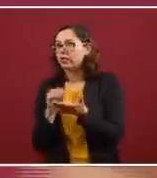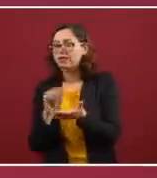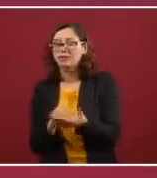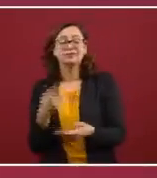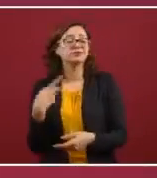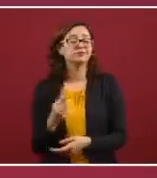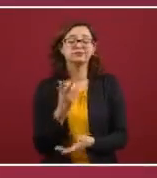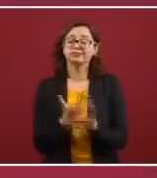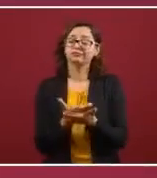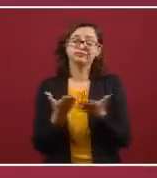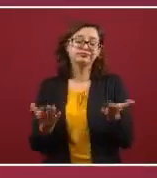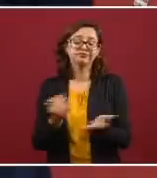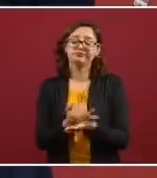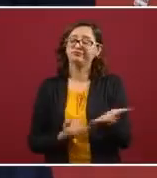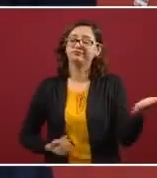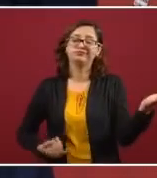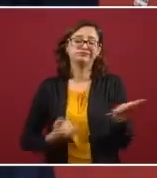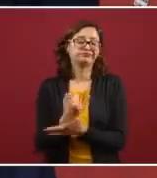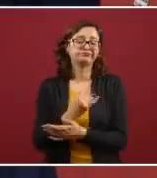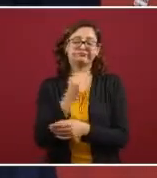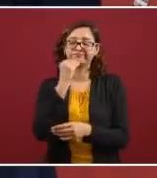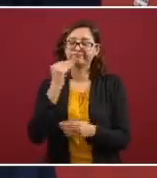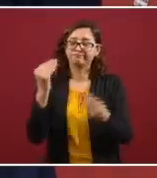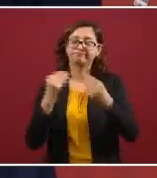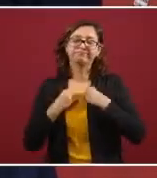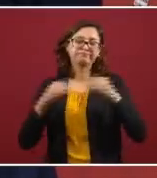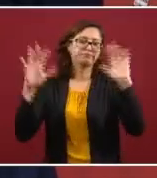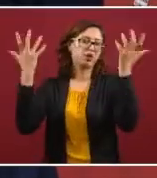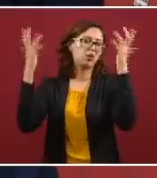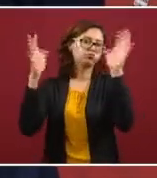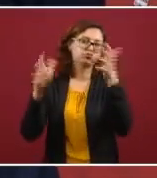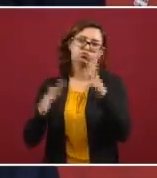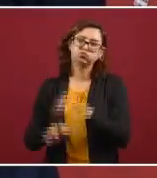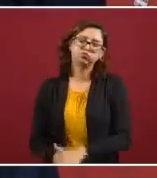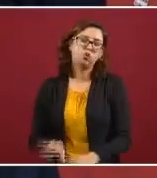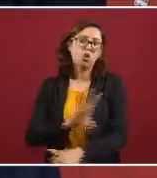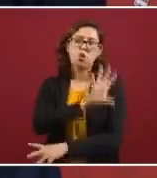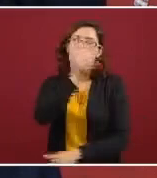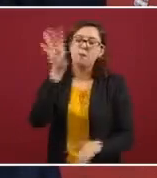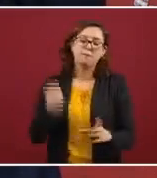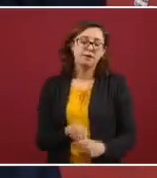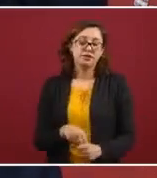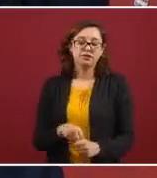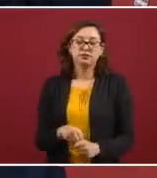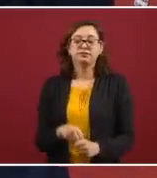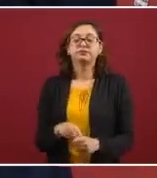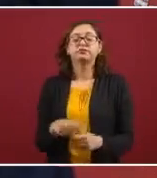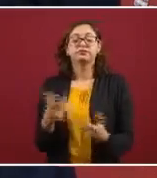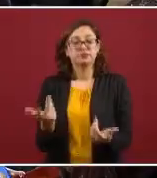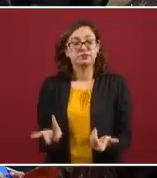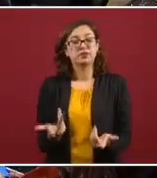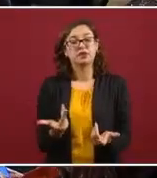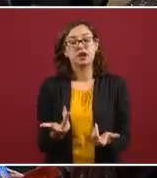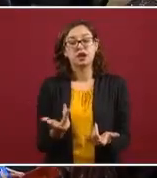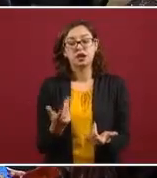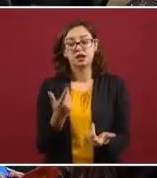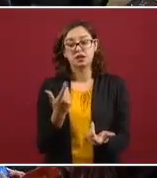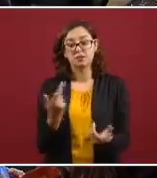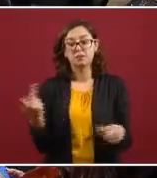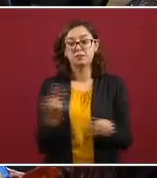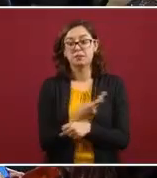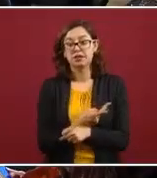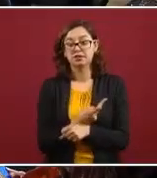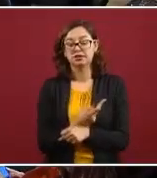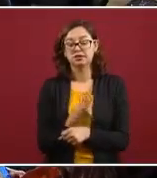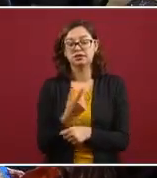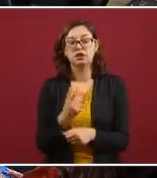que se tiene que demoler por completo. Mientras eso ocurrió, se habilitaron un